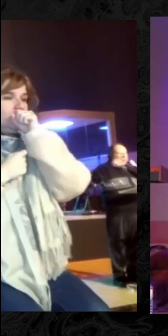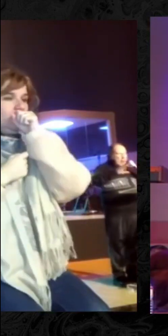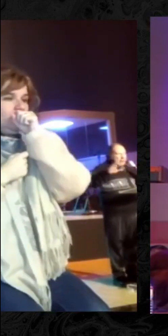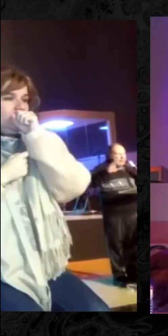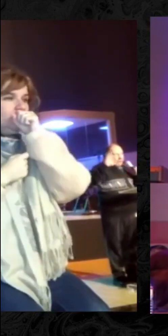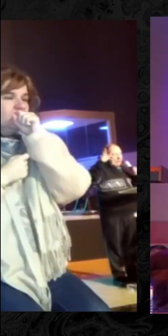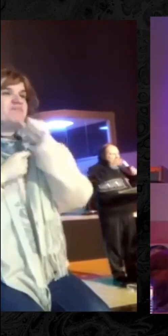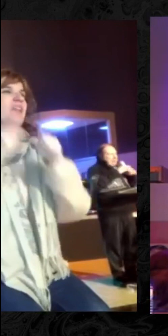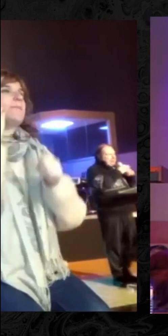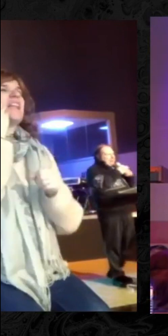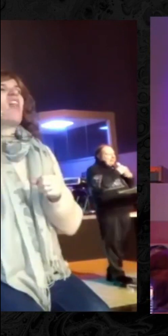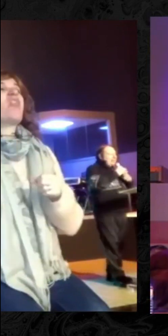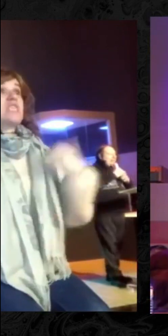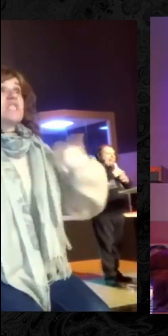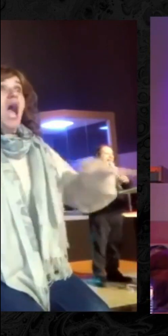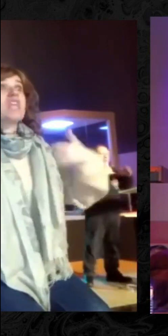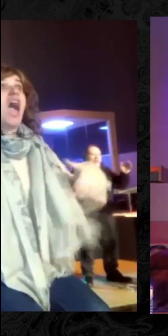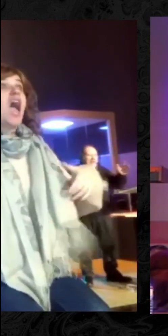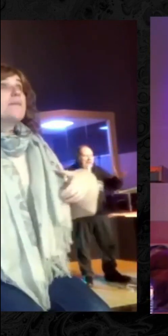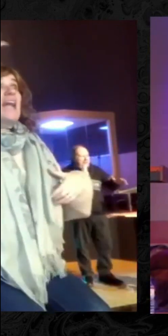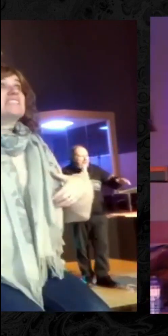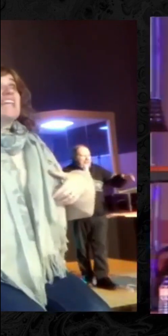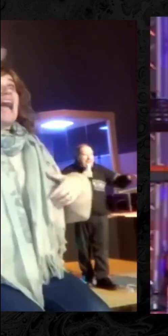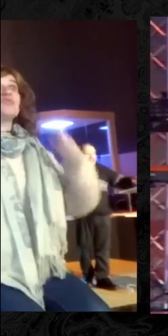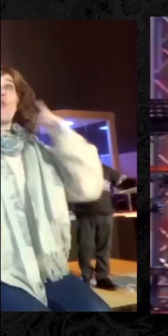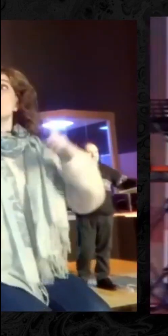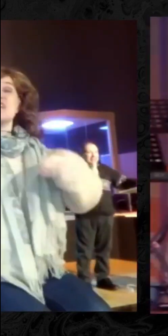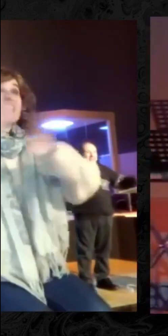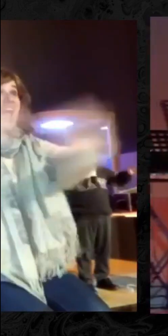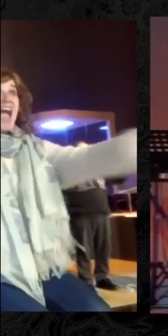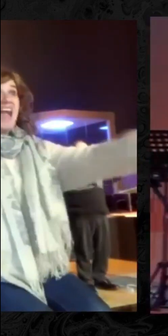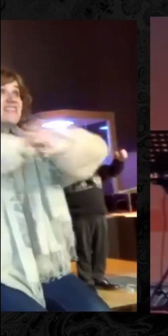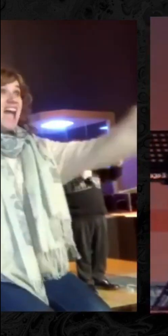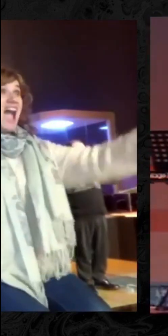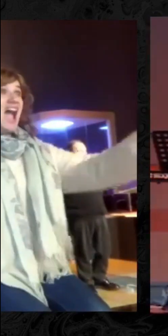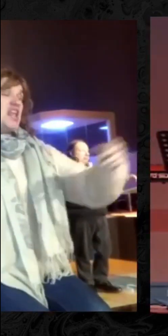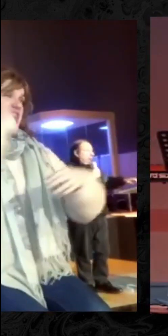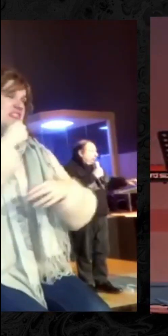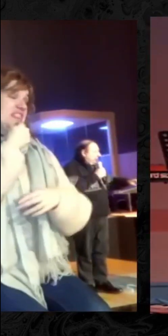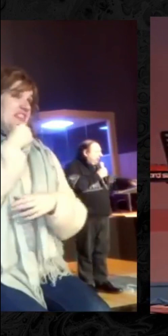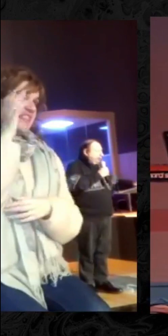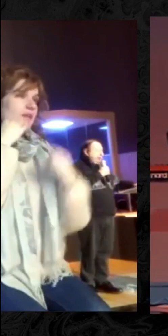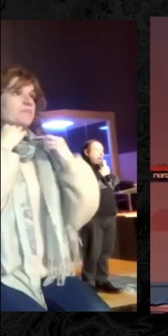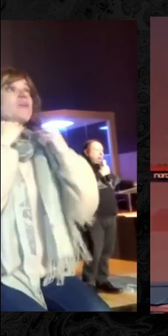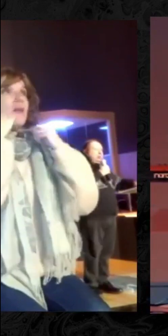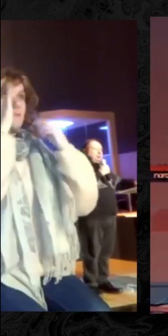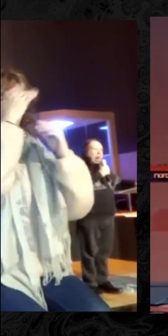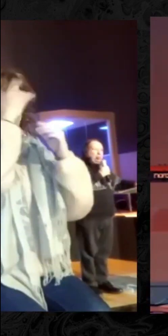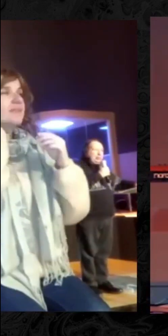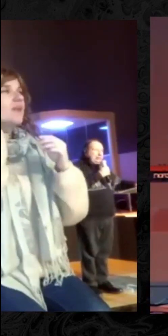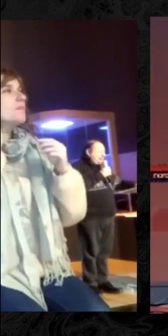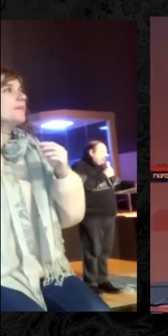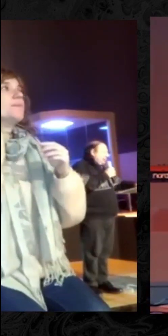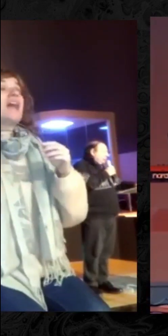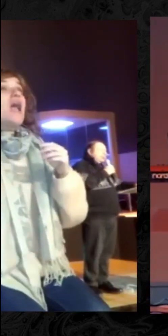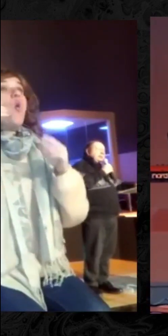que no es porque el anticristo todavía está ya ya está el sistema quiero que ponga la atención a esto todo